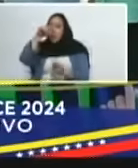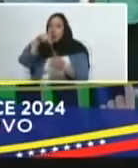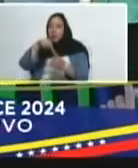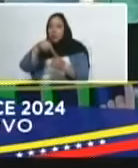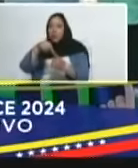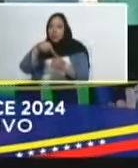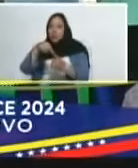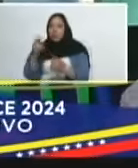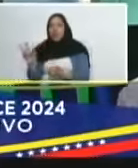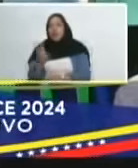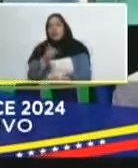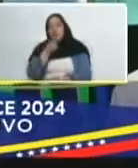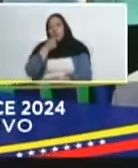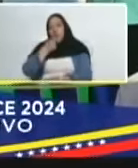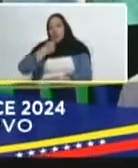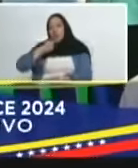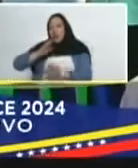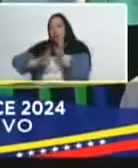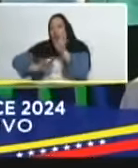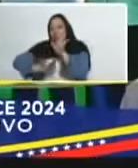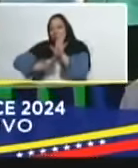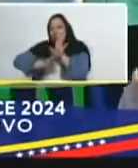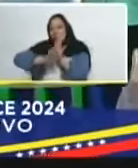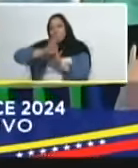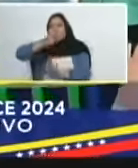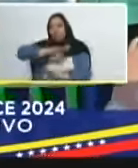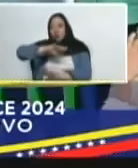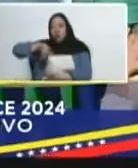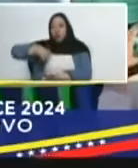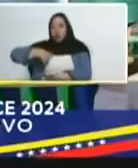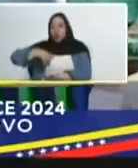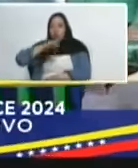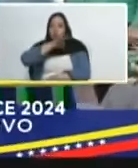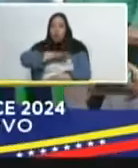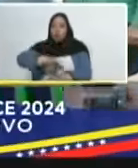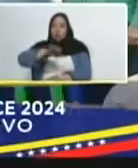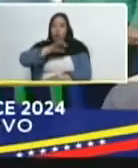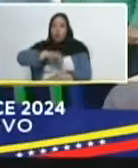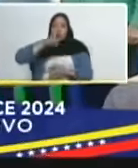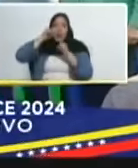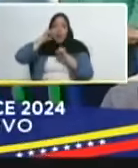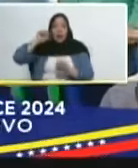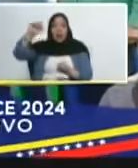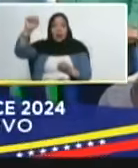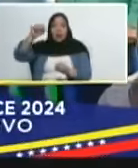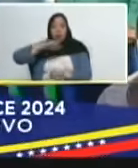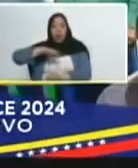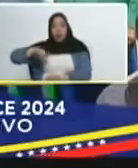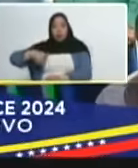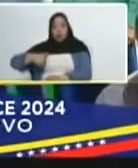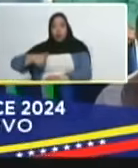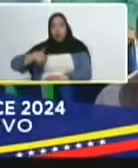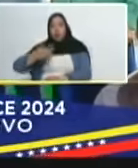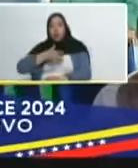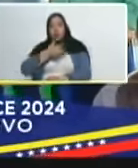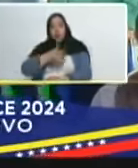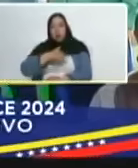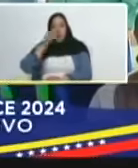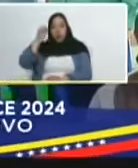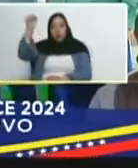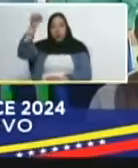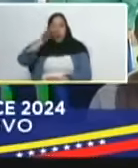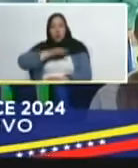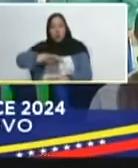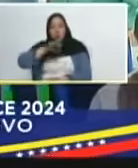Venezuela potencia, la Venezuela grande. Somos socialistas, soy socialista,